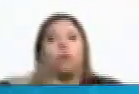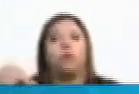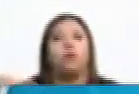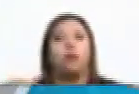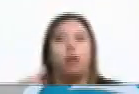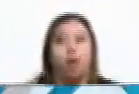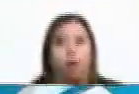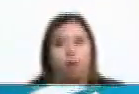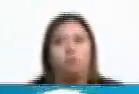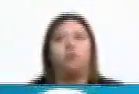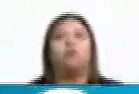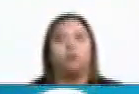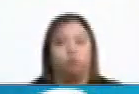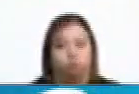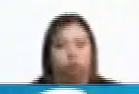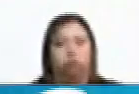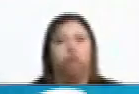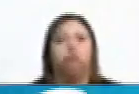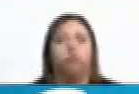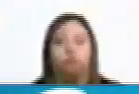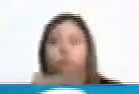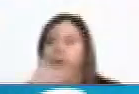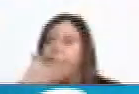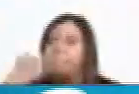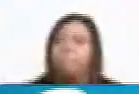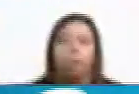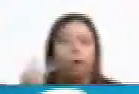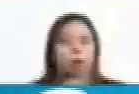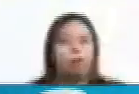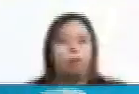más alta calidad.